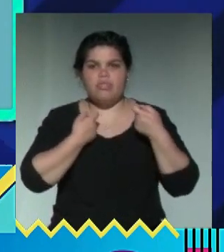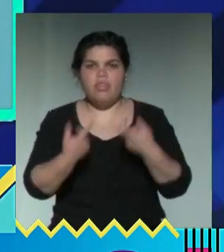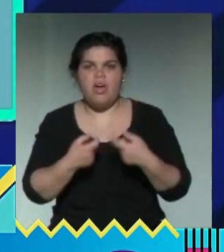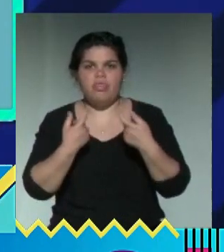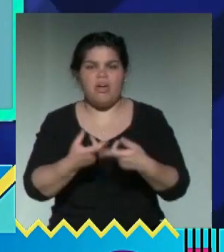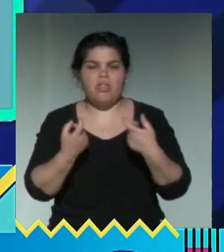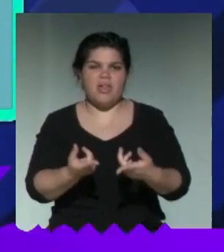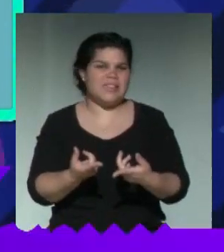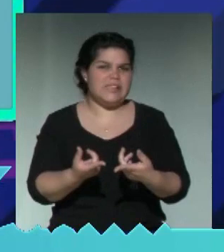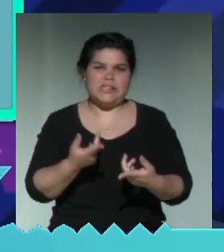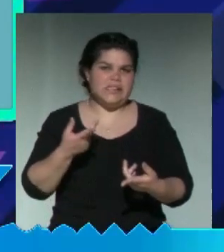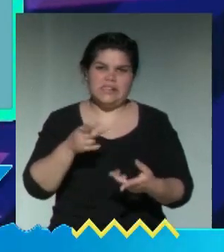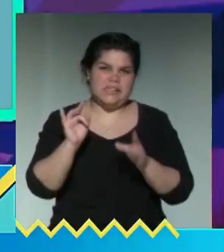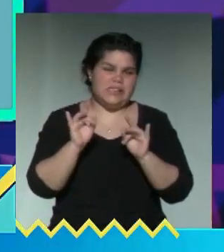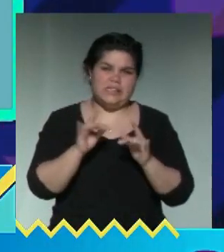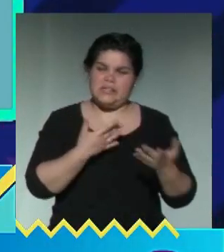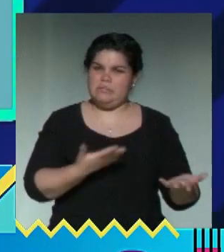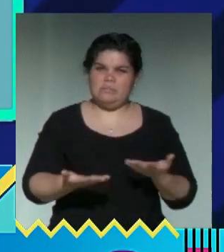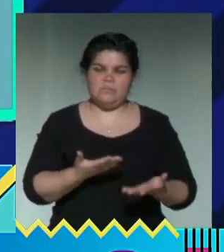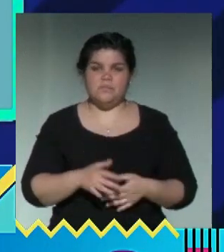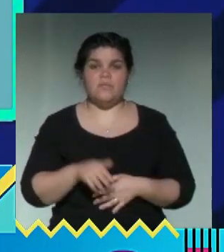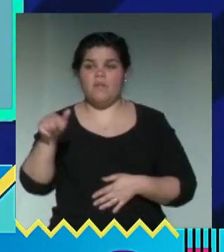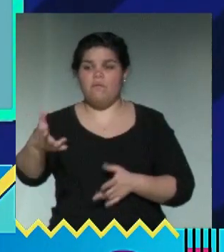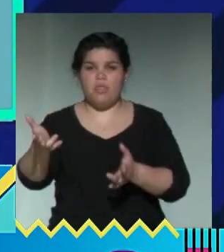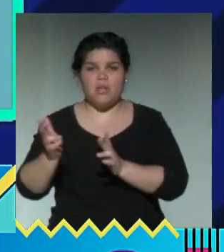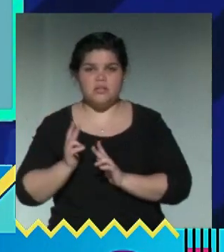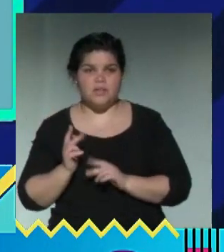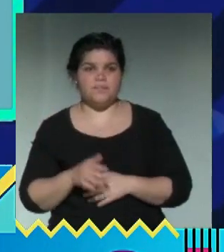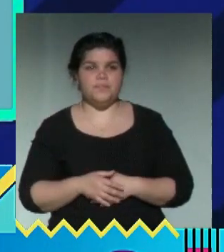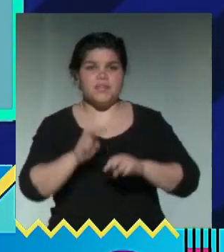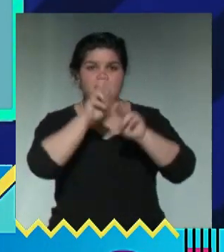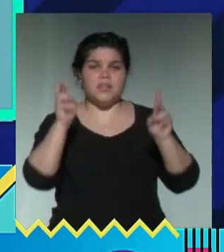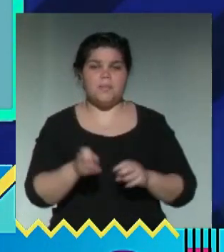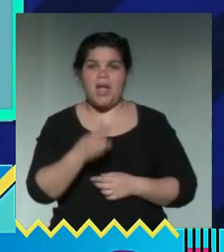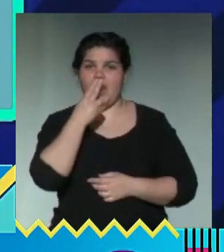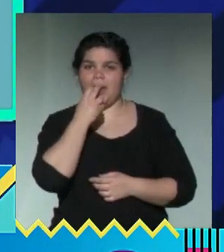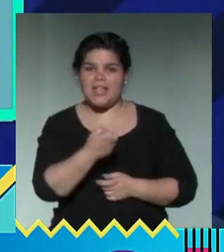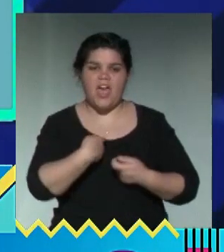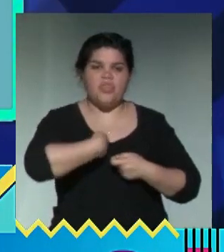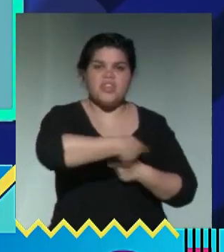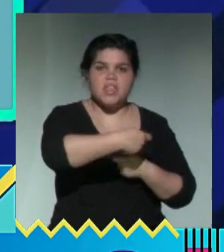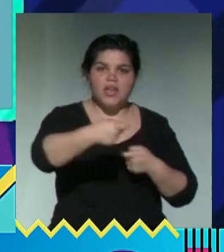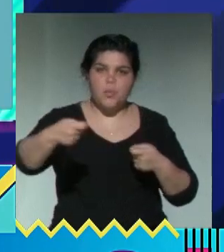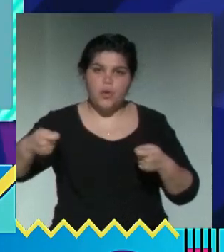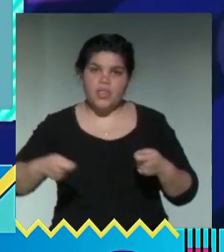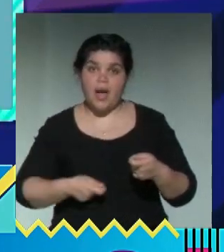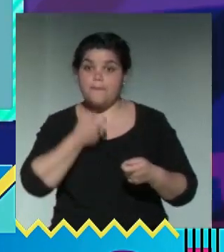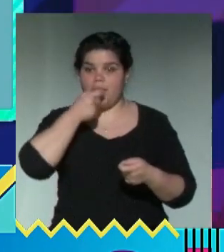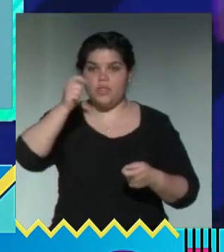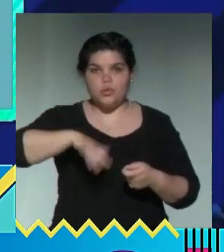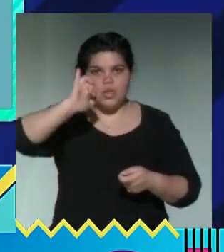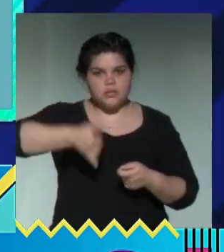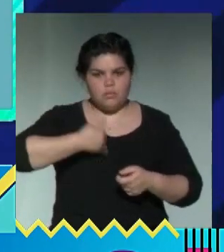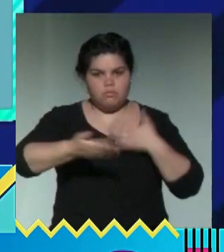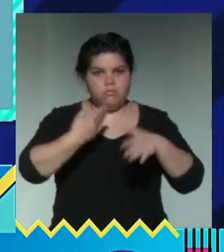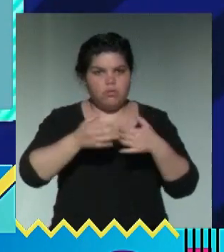consumibles. Yo creo que lo que vos estás haciendo referencia es a lo que se llama energía distribuida. A Mendoza tiene un desarrollo bastante